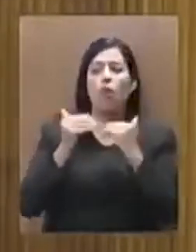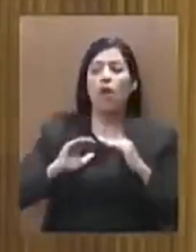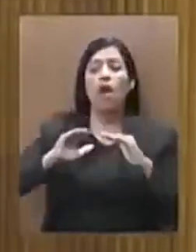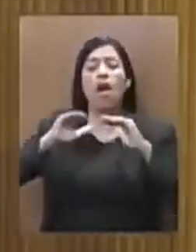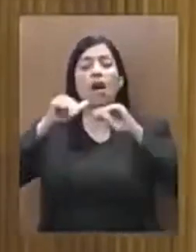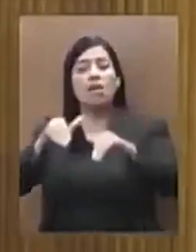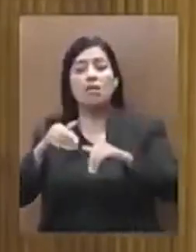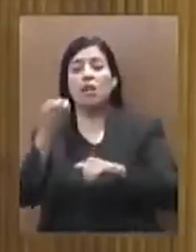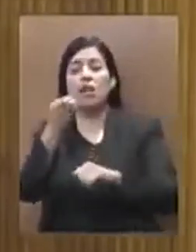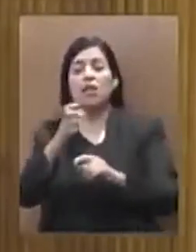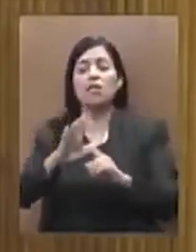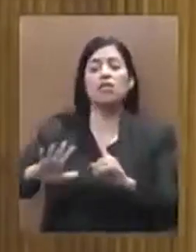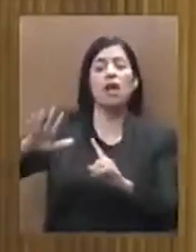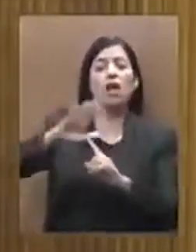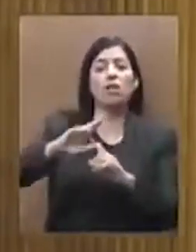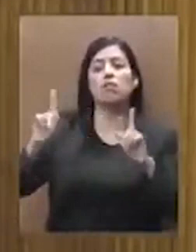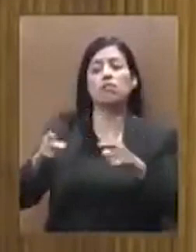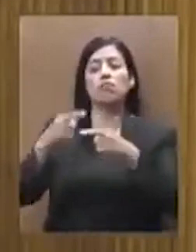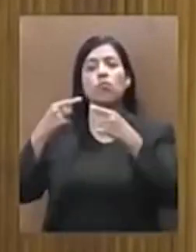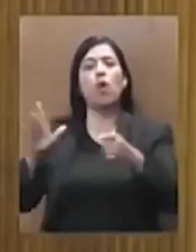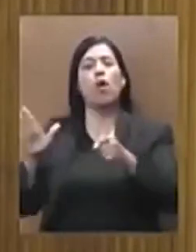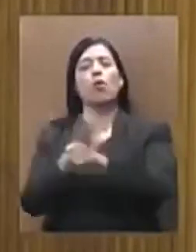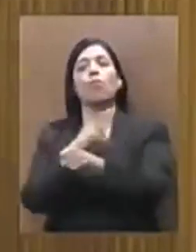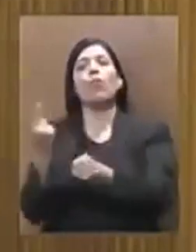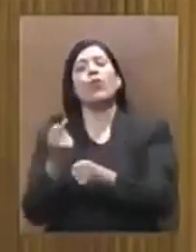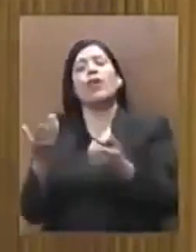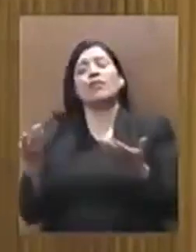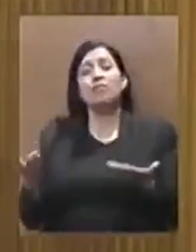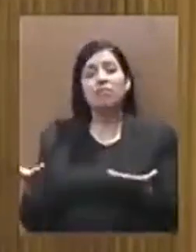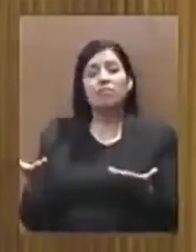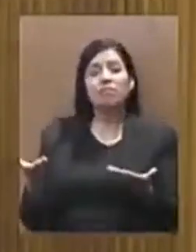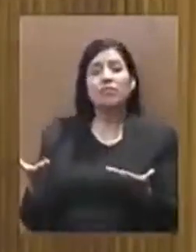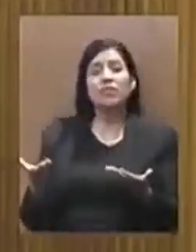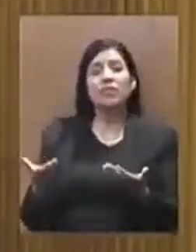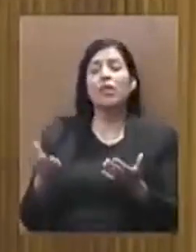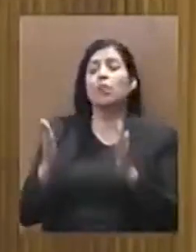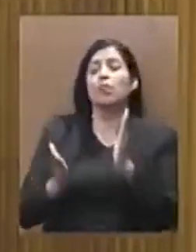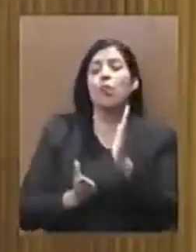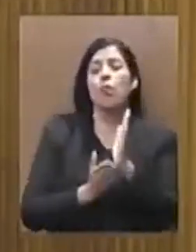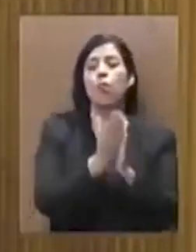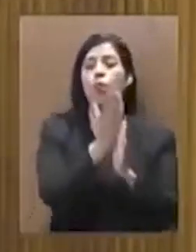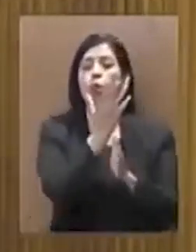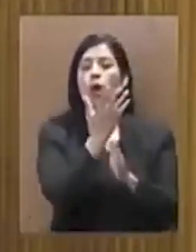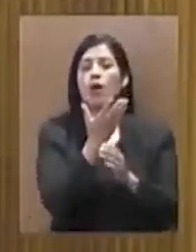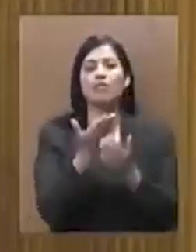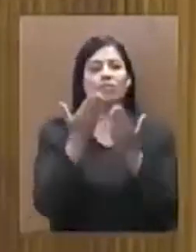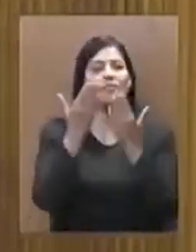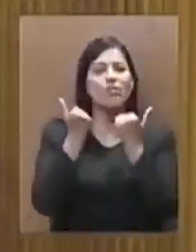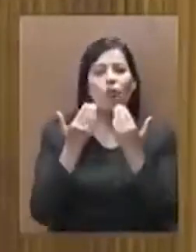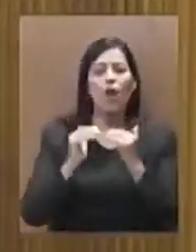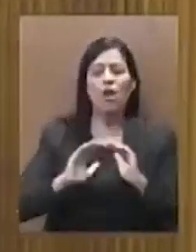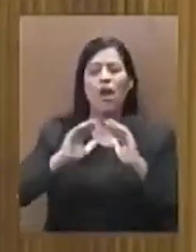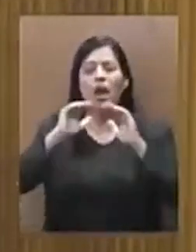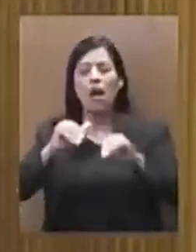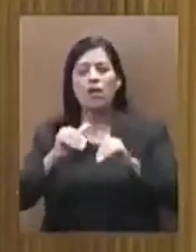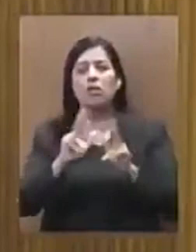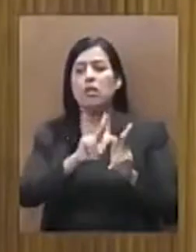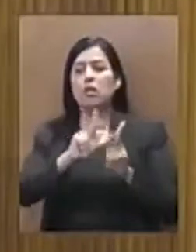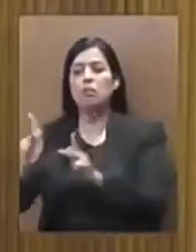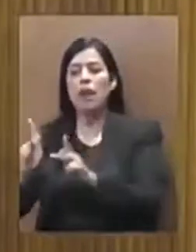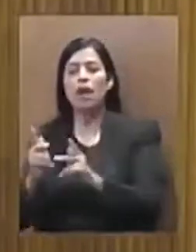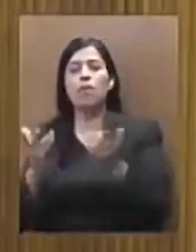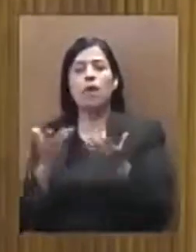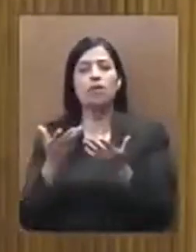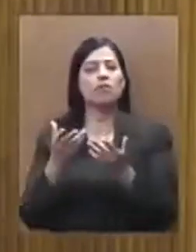acceder a este tipo de eventos porque ha sucedido esto porque no está la infraestructura adecuada ni planteada para hacerlo